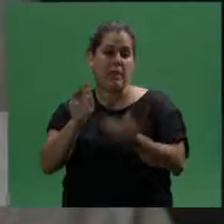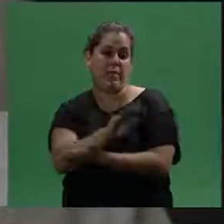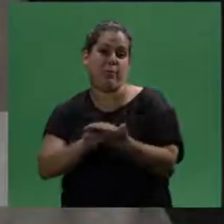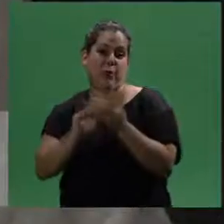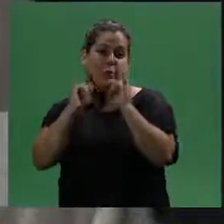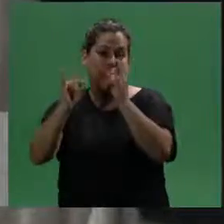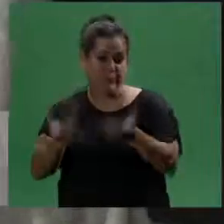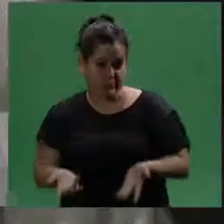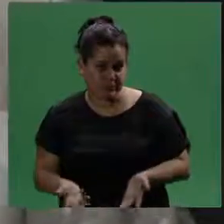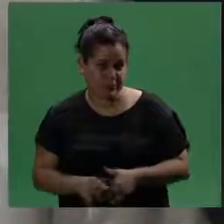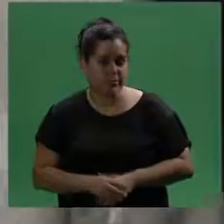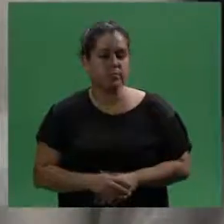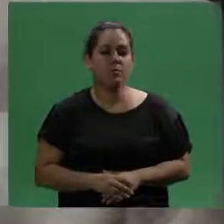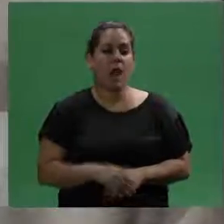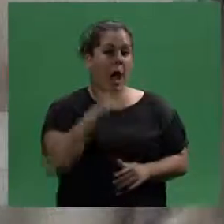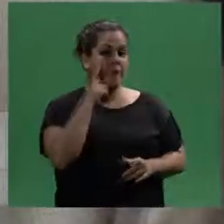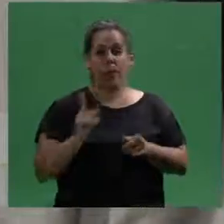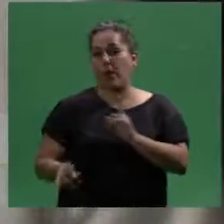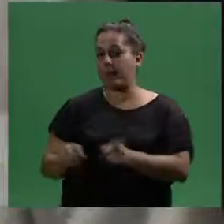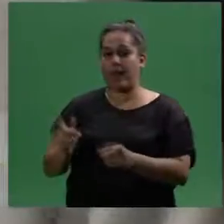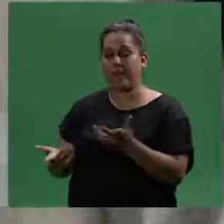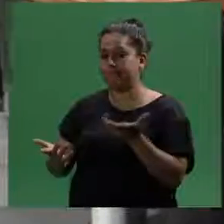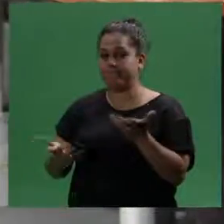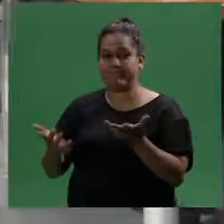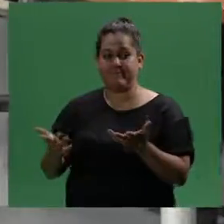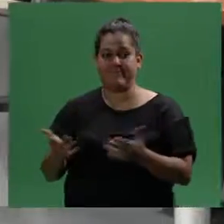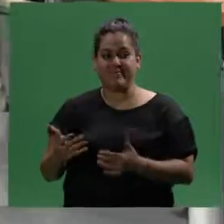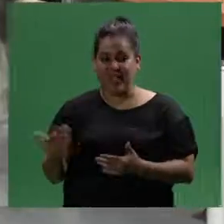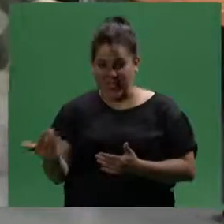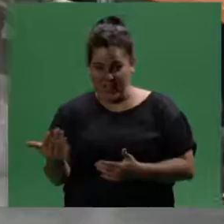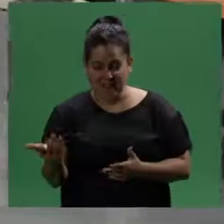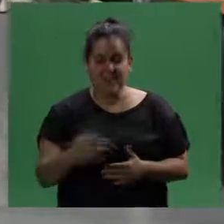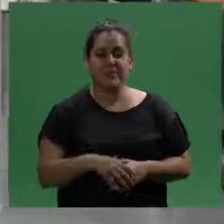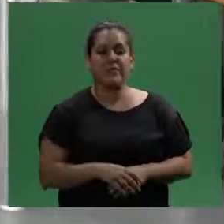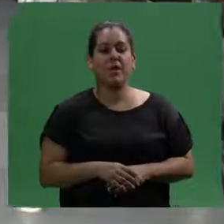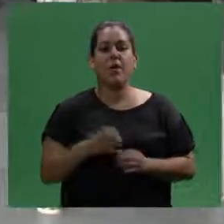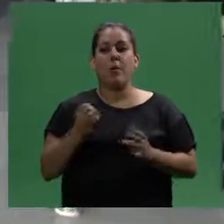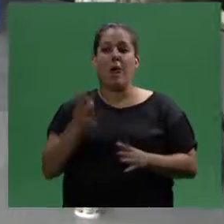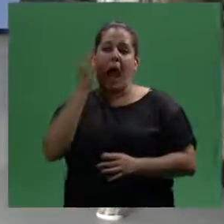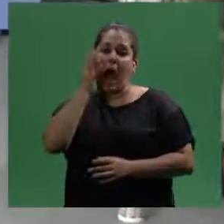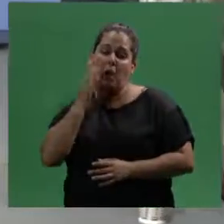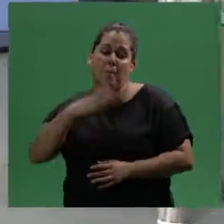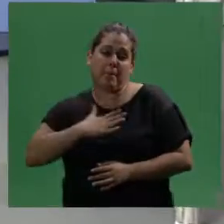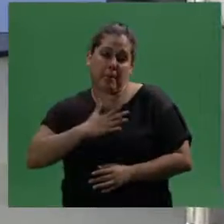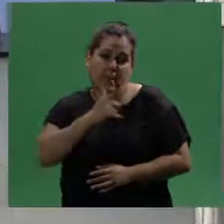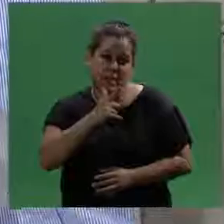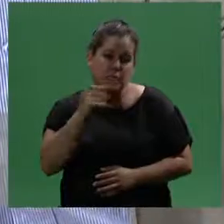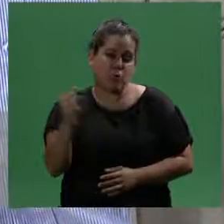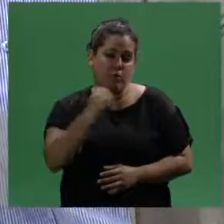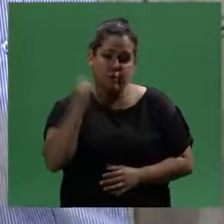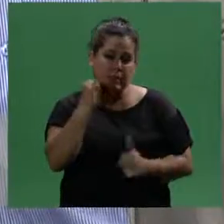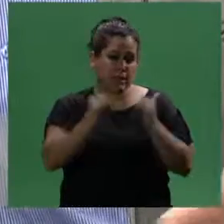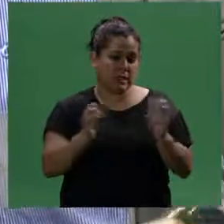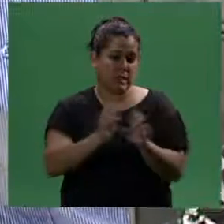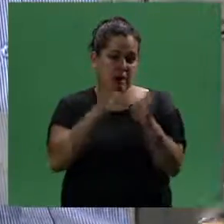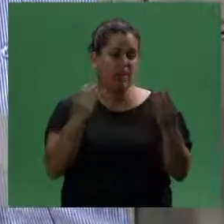los diputados, ¿no? Sí, cualquiera, a ver... Bueno, voy primero, por favor. Dale. Sí, No nos peleo, no. Algo que me parece que sería interesante